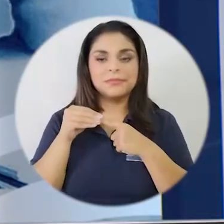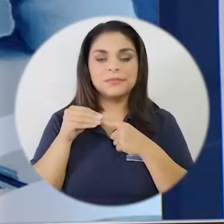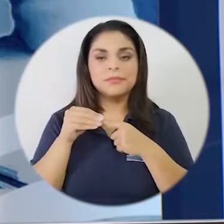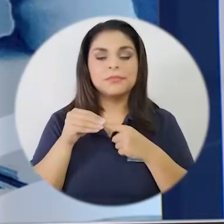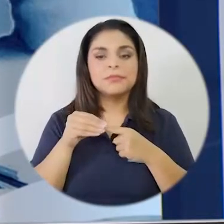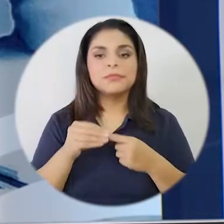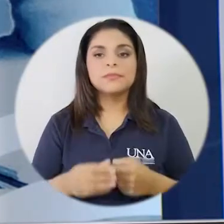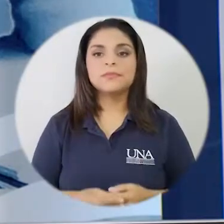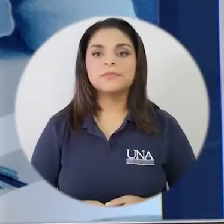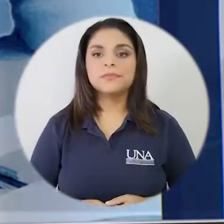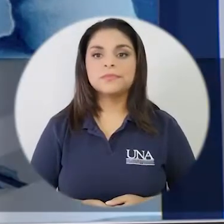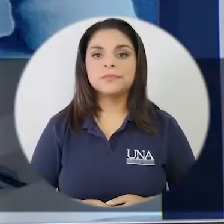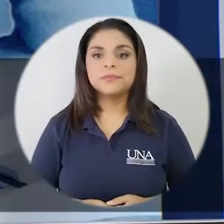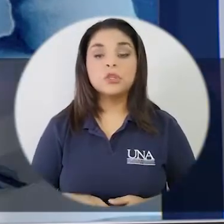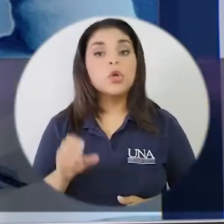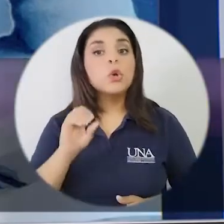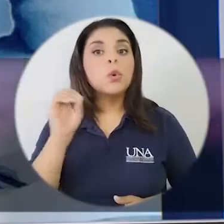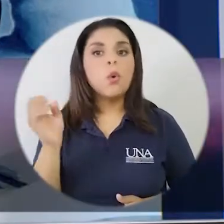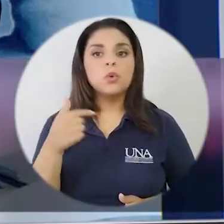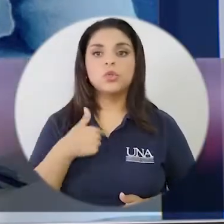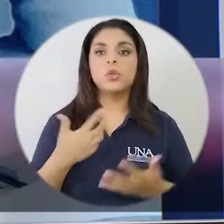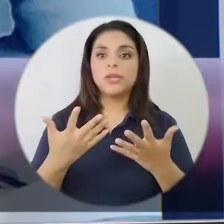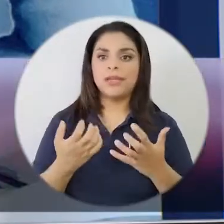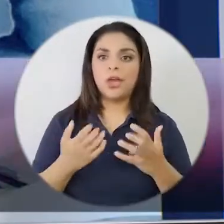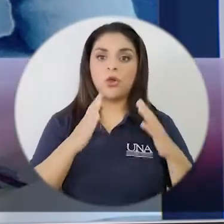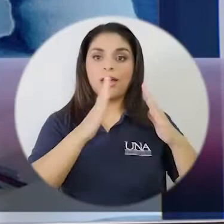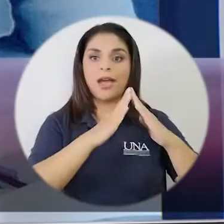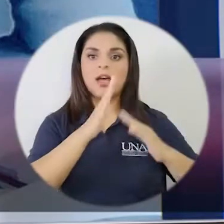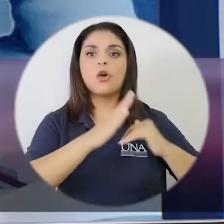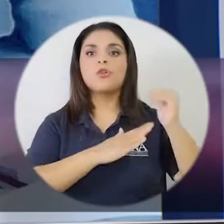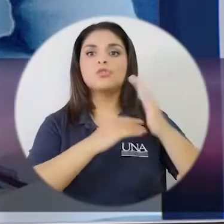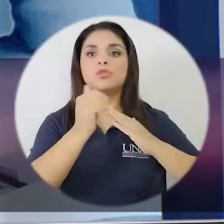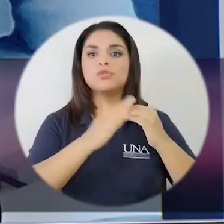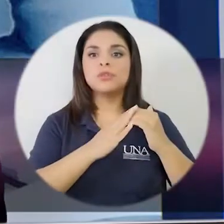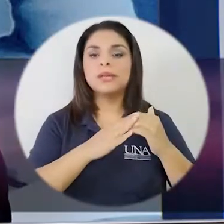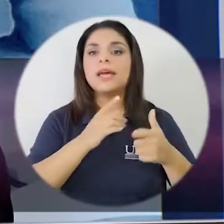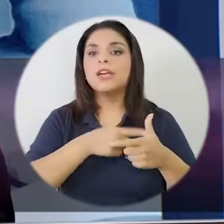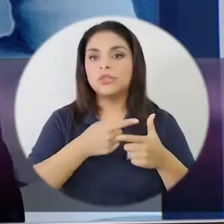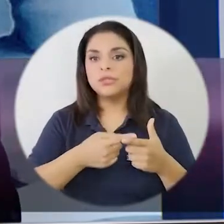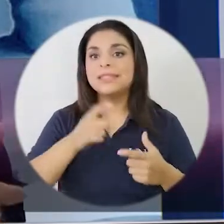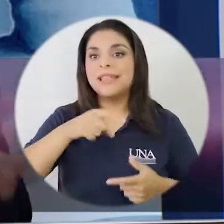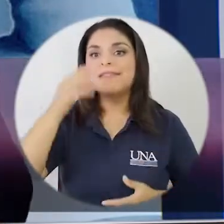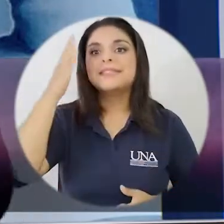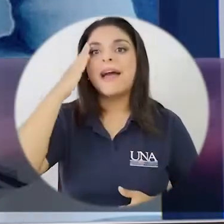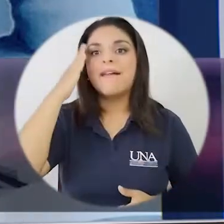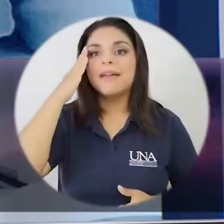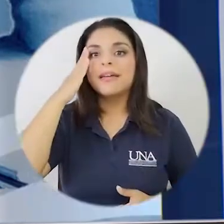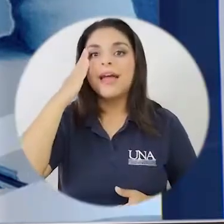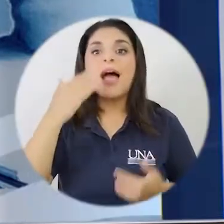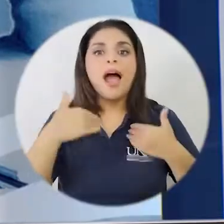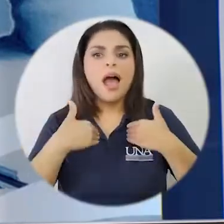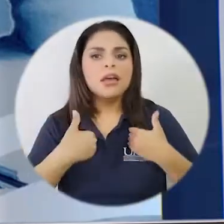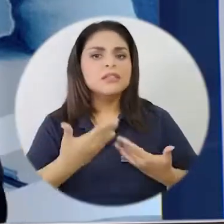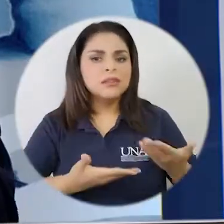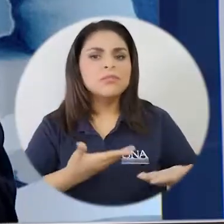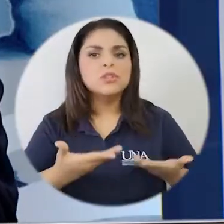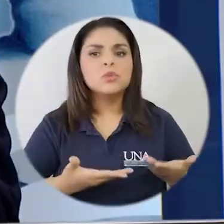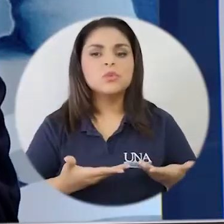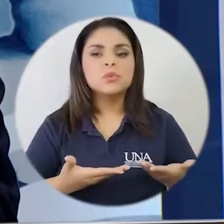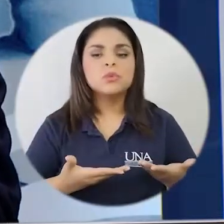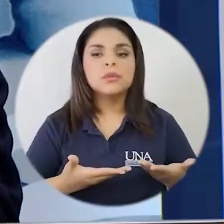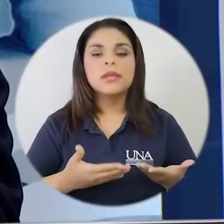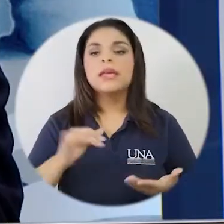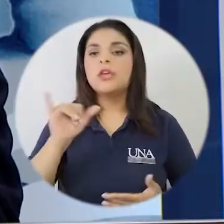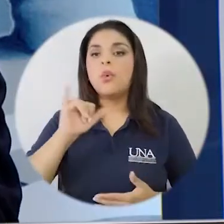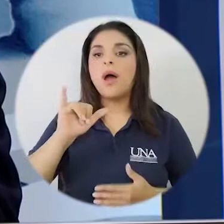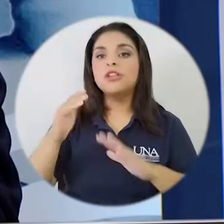principales? O por tanto, si quieres hacer una casa, una construcción, al menos que sepas que viene acompañado también de esos servicios. Como el